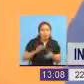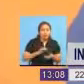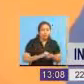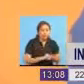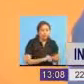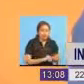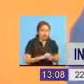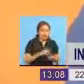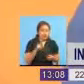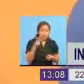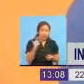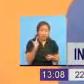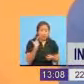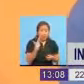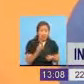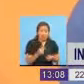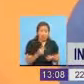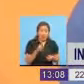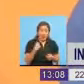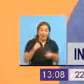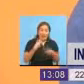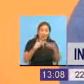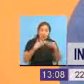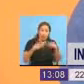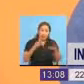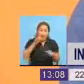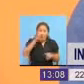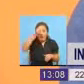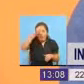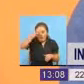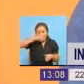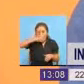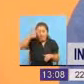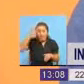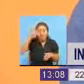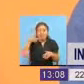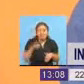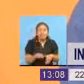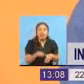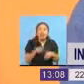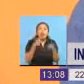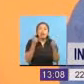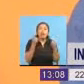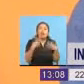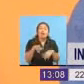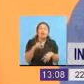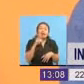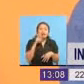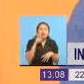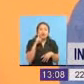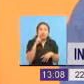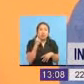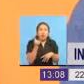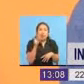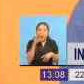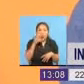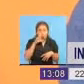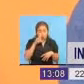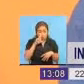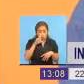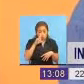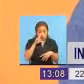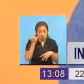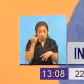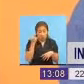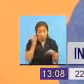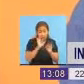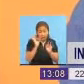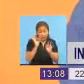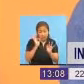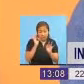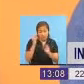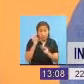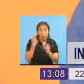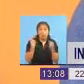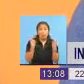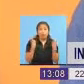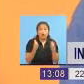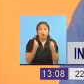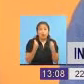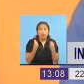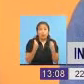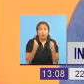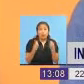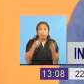la inauguración definitiva y la puesta en marcha en funcionamiento del parque va a ser en junio donde estaba previsto por una cuestión de